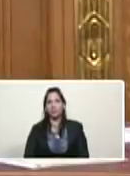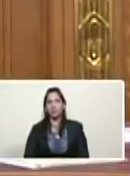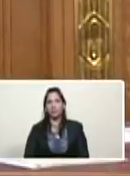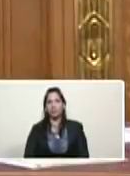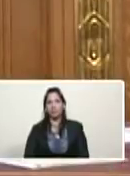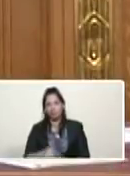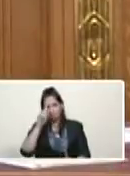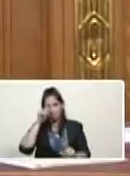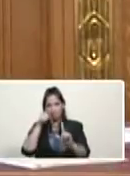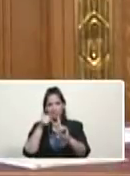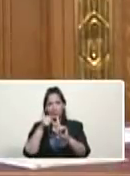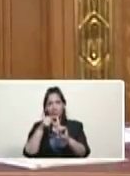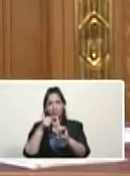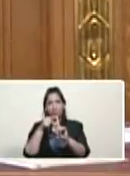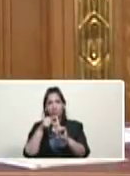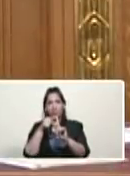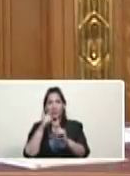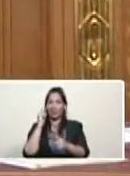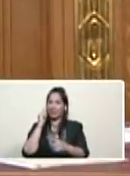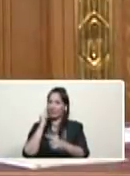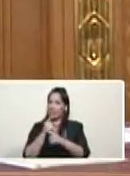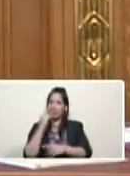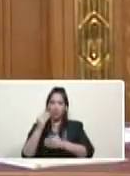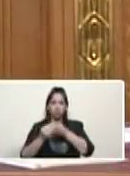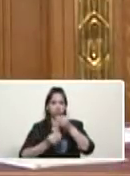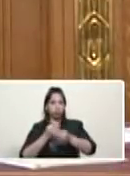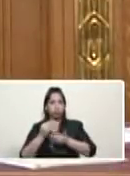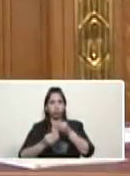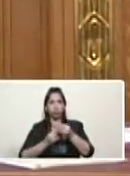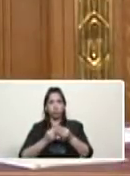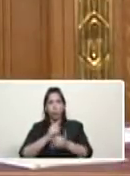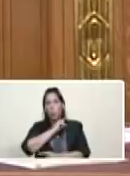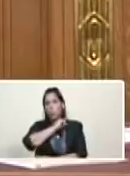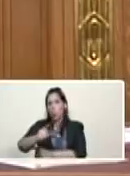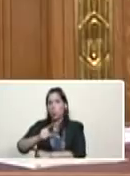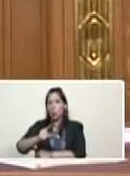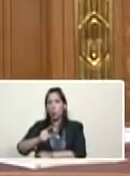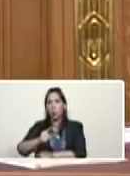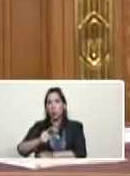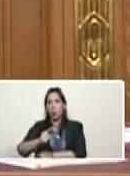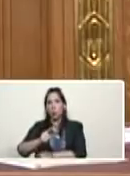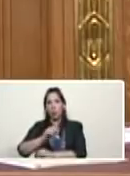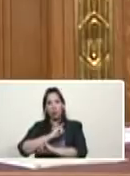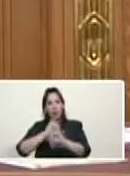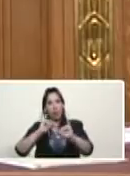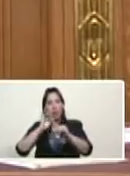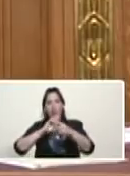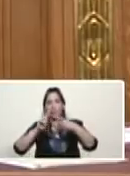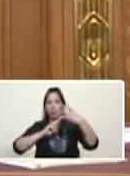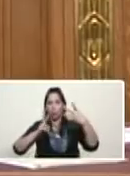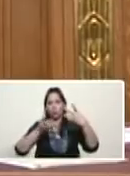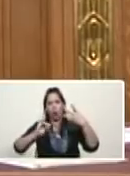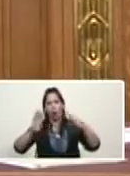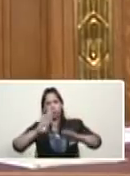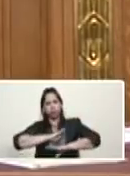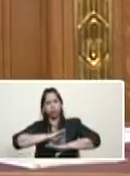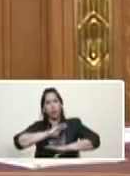La meta debe cumplirse. La orden está dada. Los recursos los tenemos.